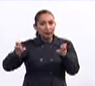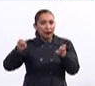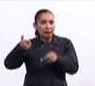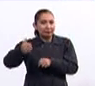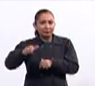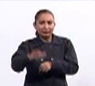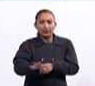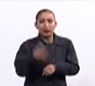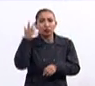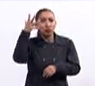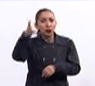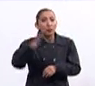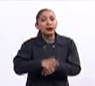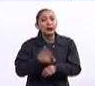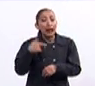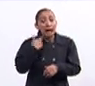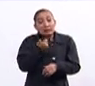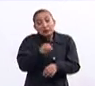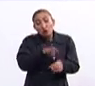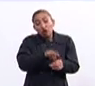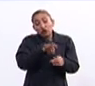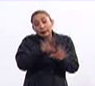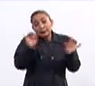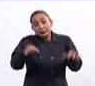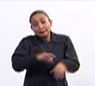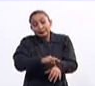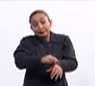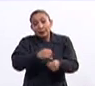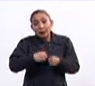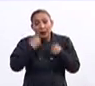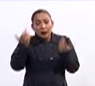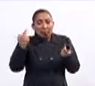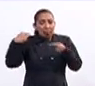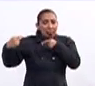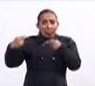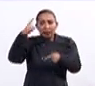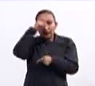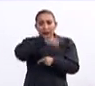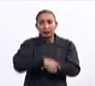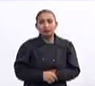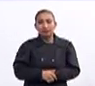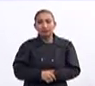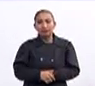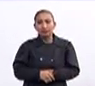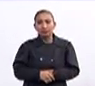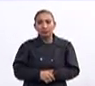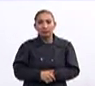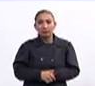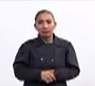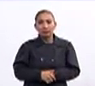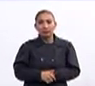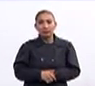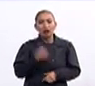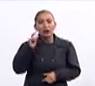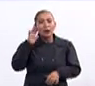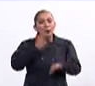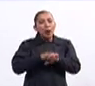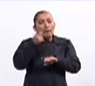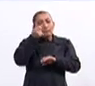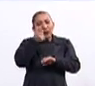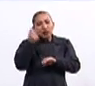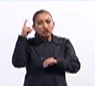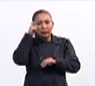así, ¿no? Así en es. el futuro, porque así son las elecciones, son cuestiones vivas, son cuestiones polémicas, son cuestiones que, bueno, esperemos que cada vez sean